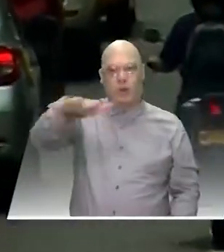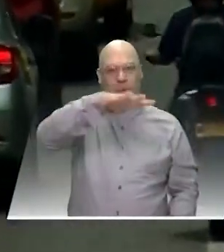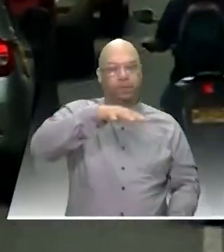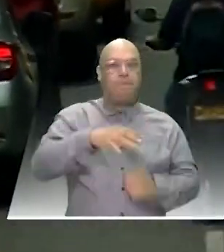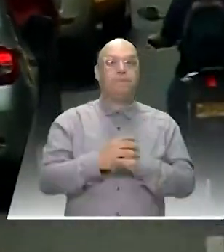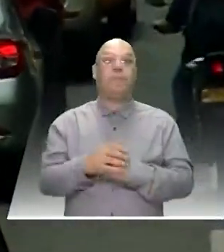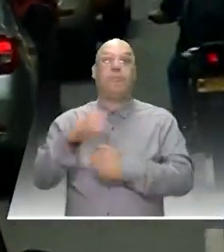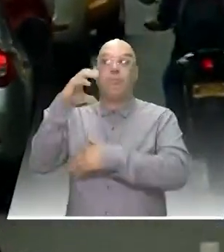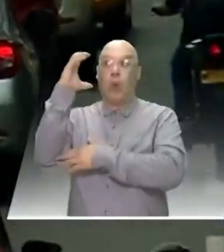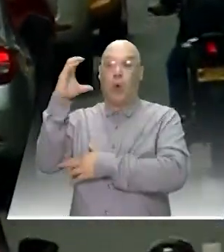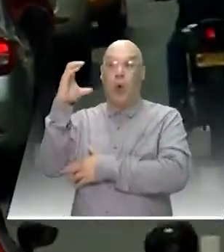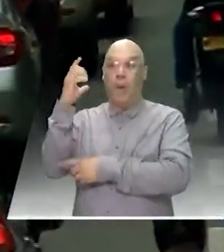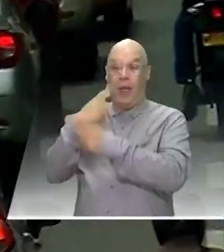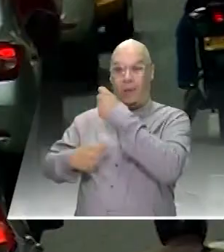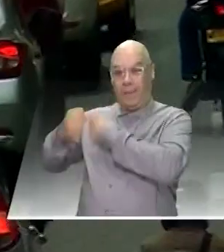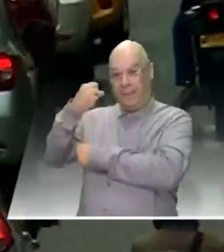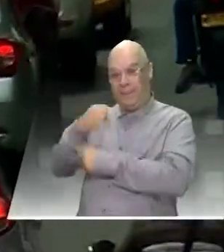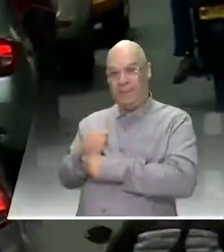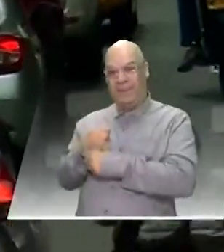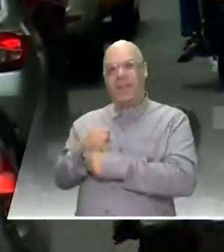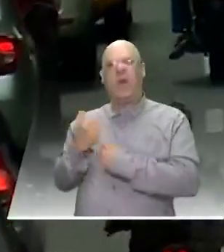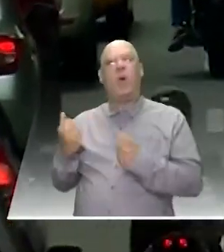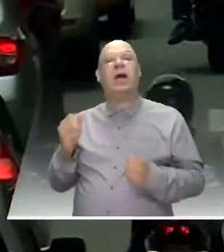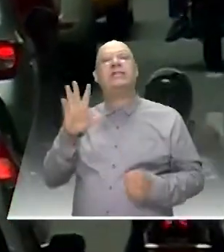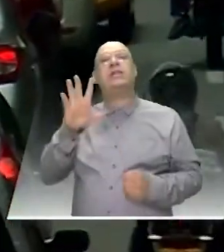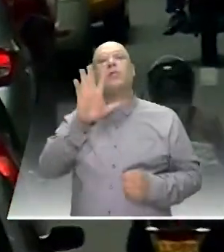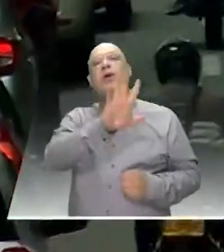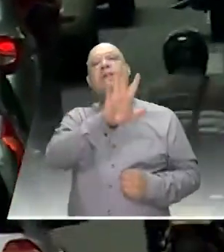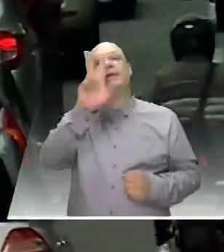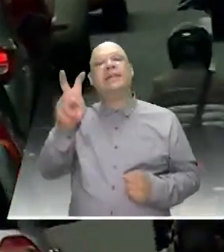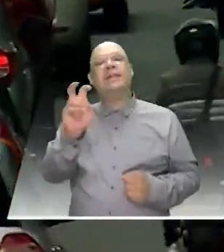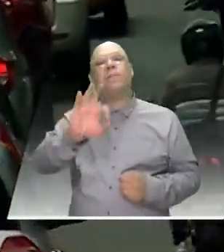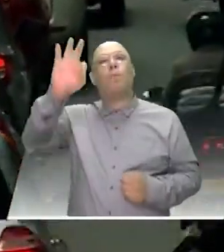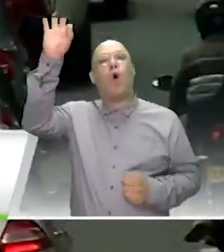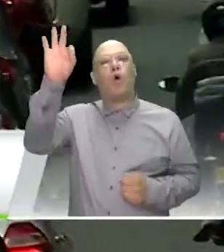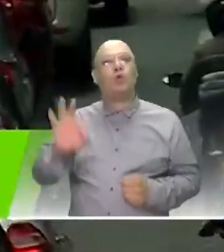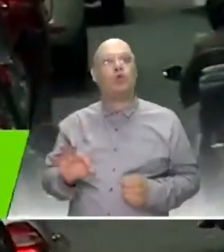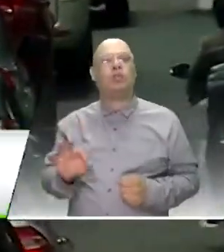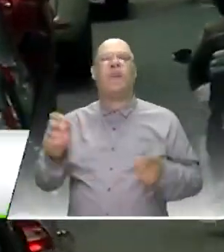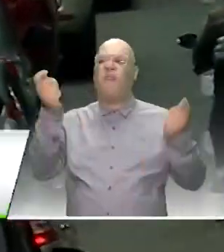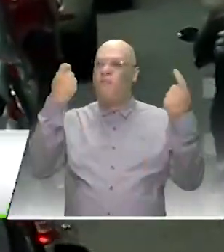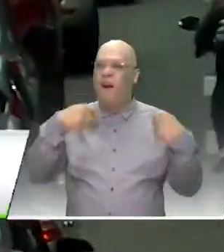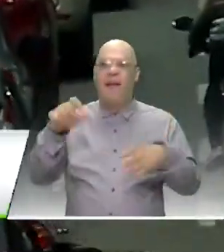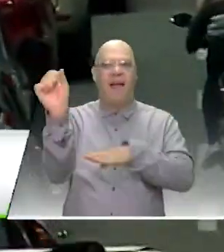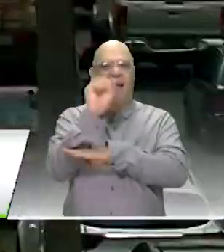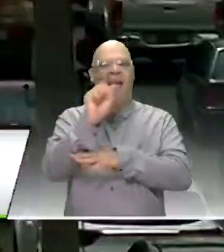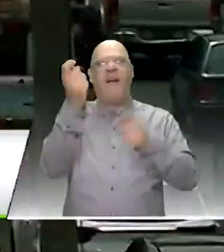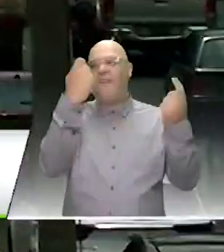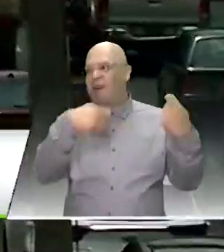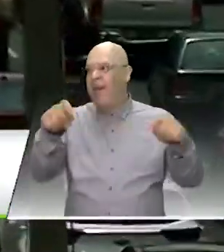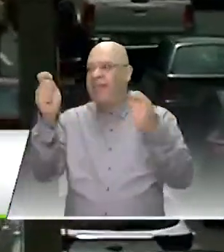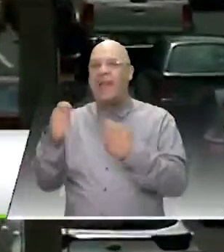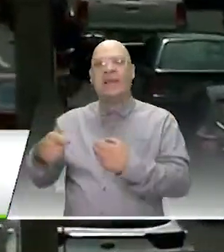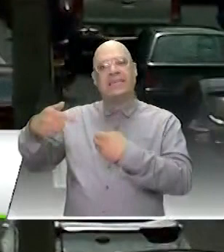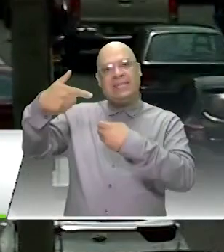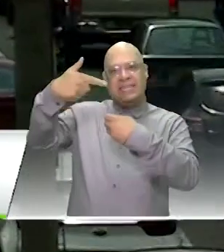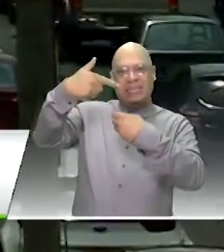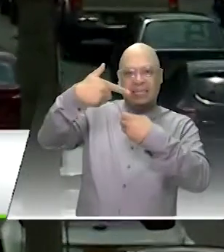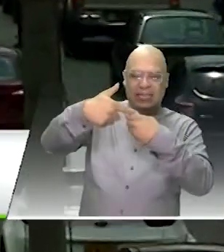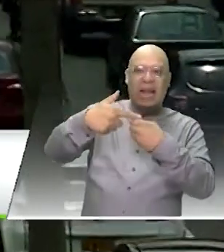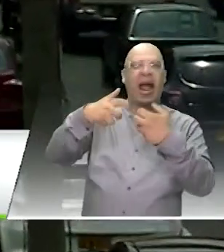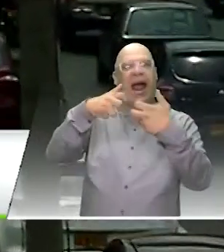cerró 2022 con un crecimiento del 57% en ventas de carros eléctricos e híbridos al